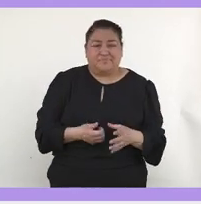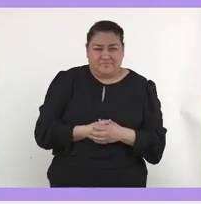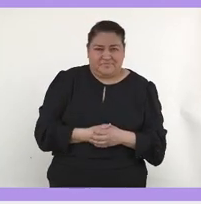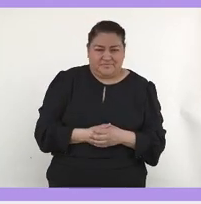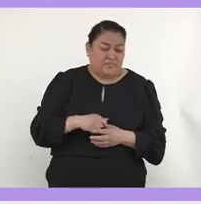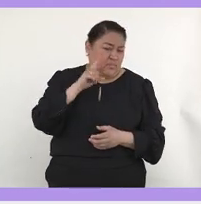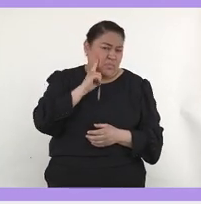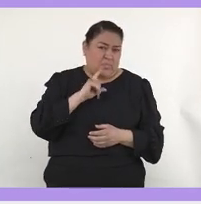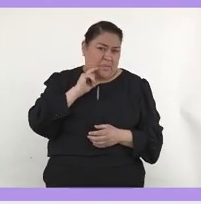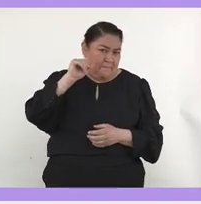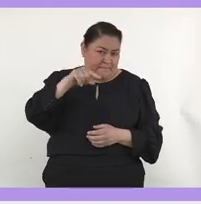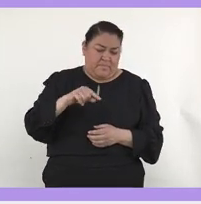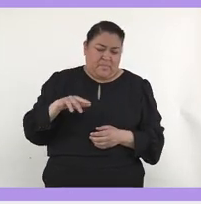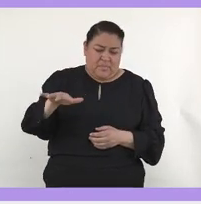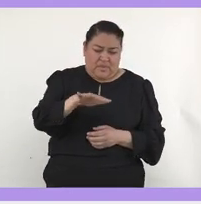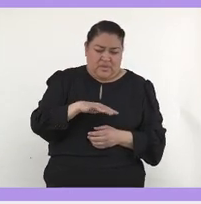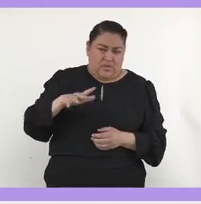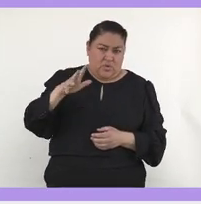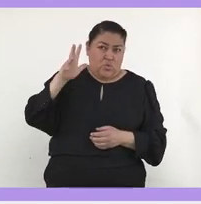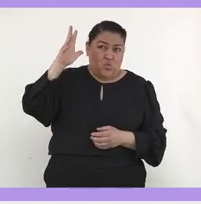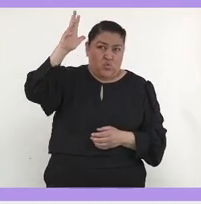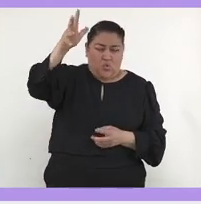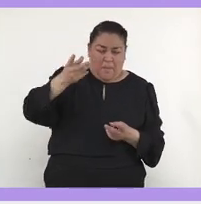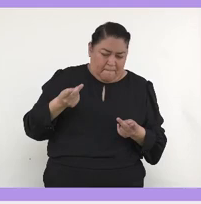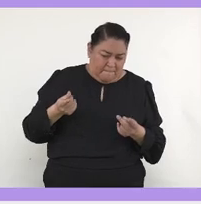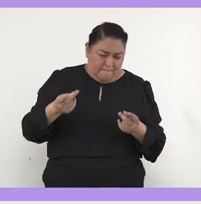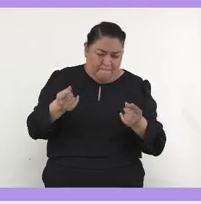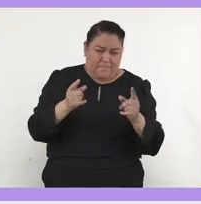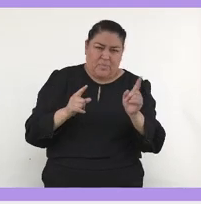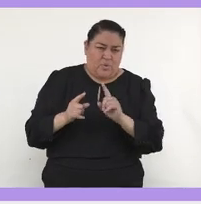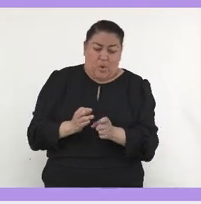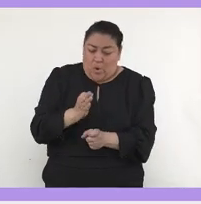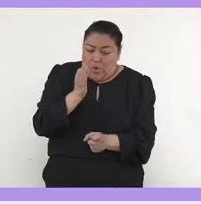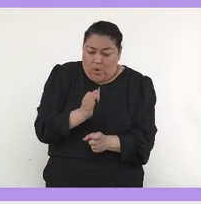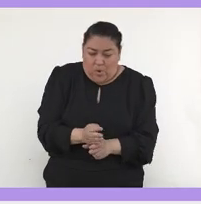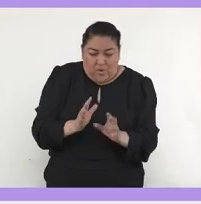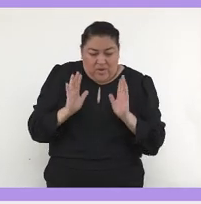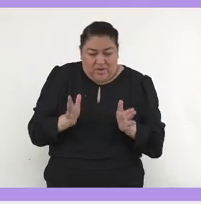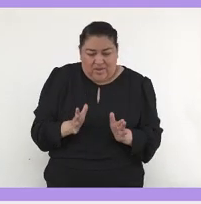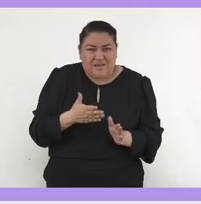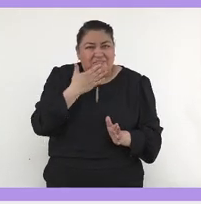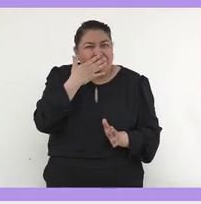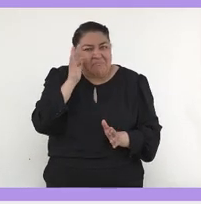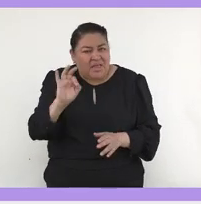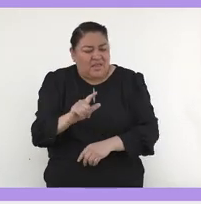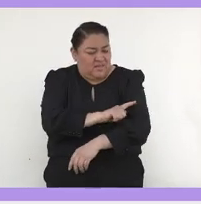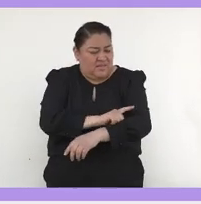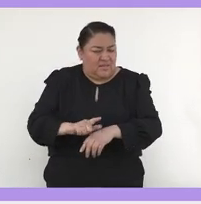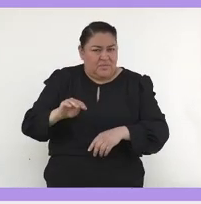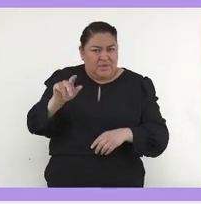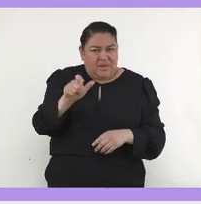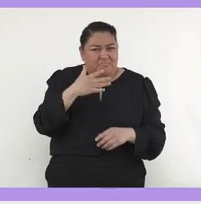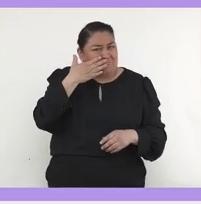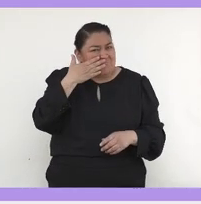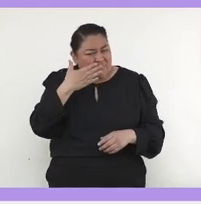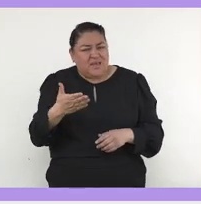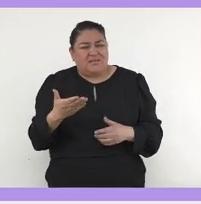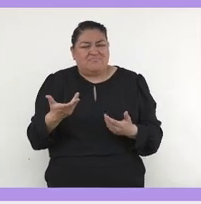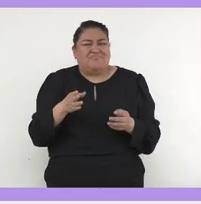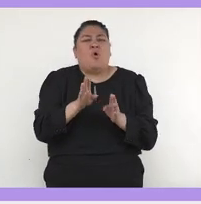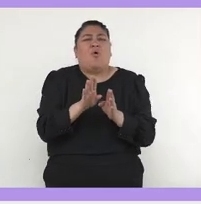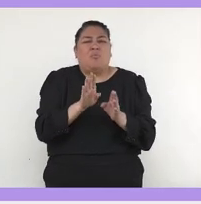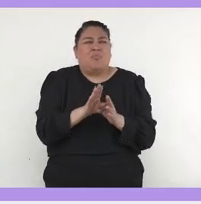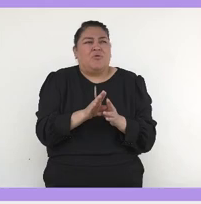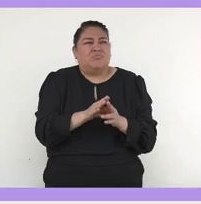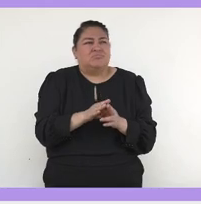las futbolistas sobre que el futuro queremos alcanzar lo más rápido porque el presente llegó y llegó muy bien hacia donde Hacia